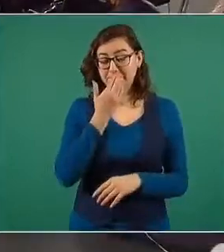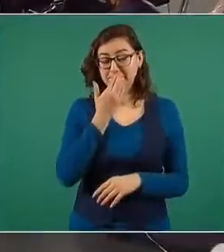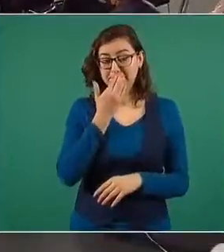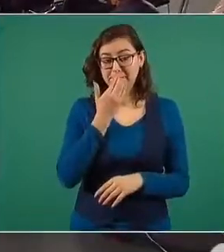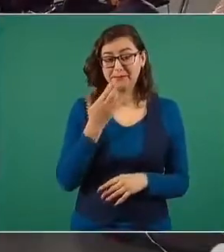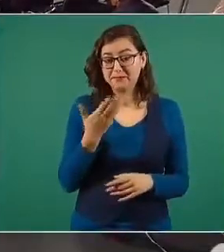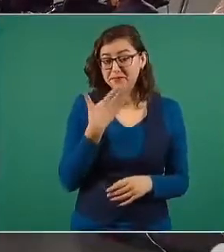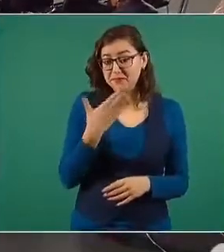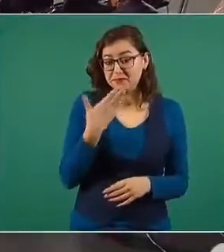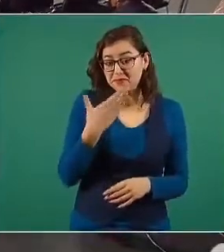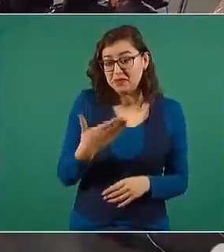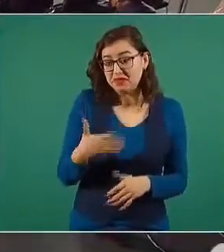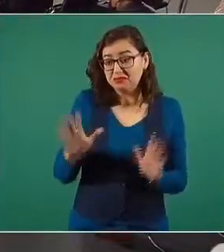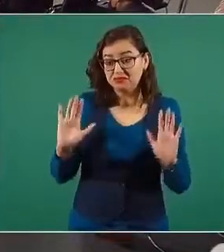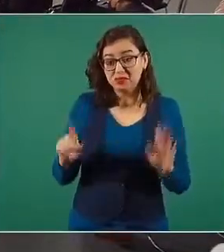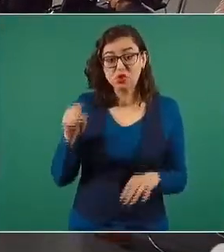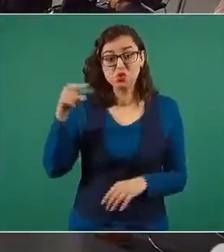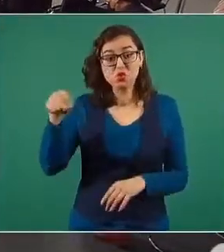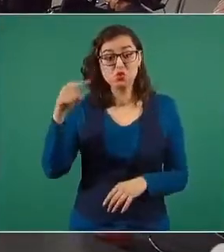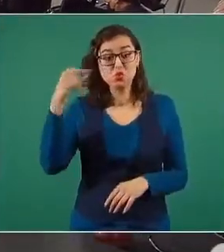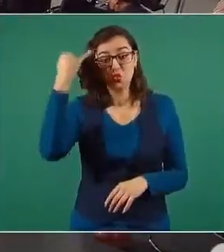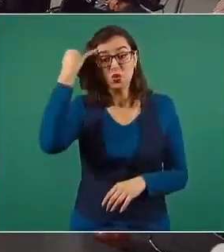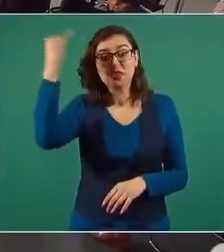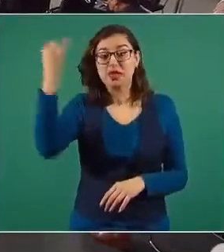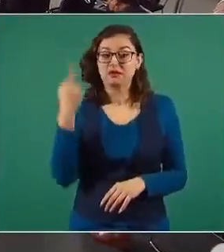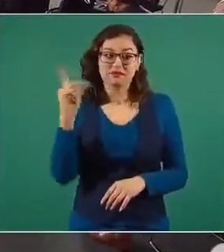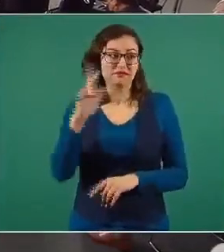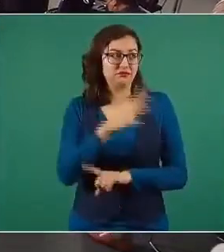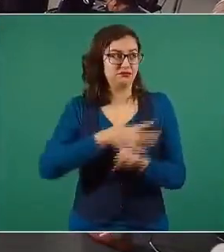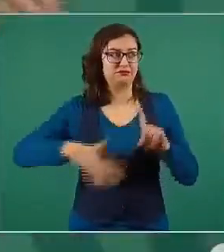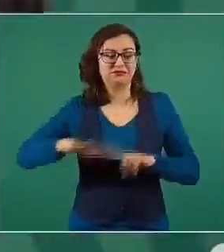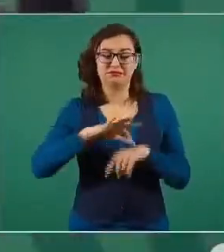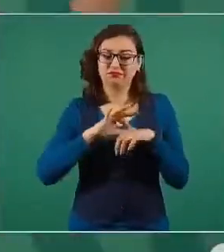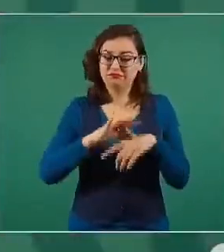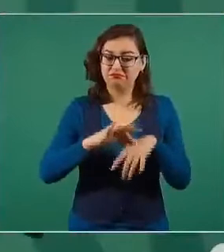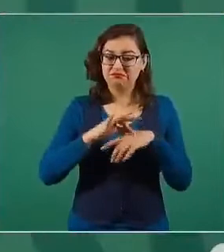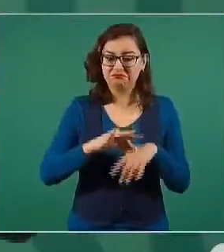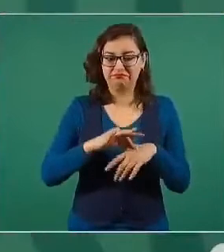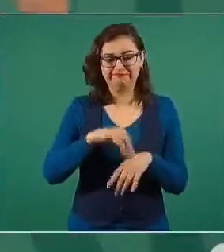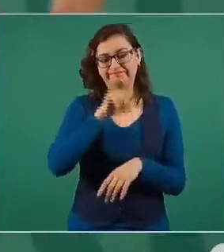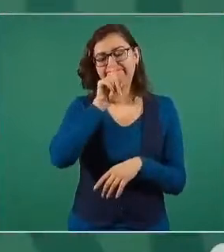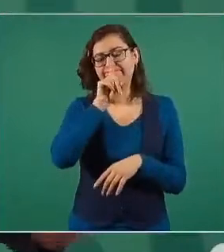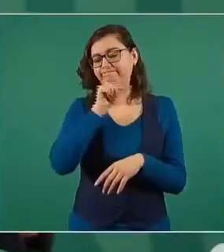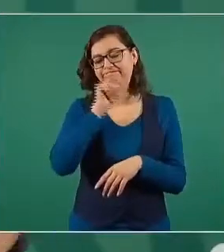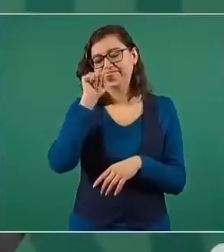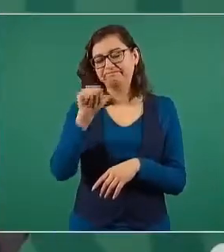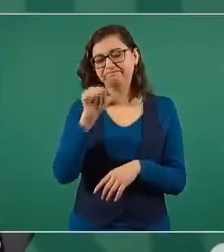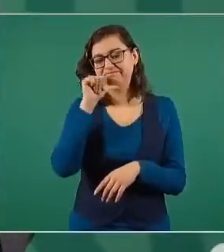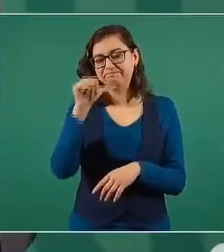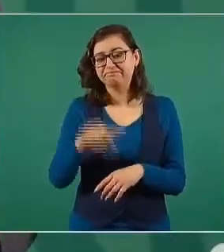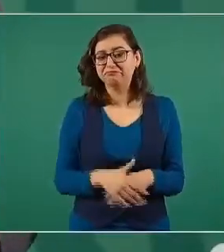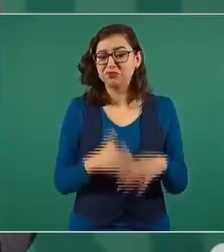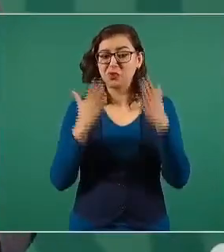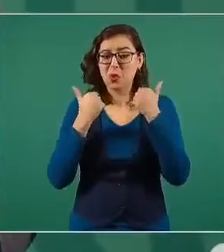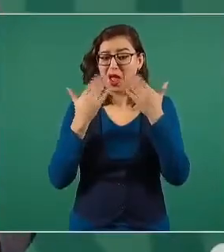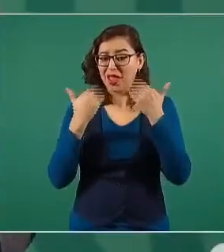es legítimo, pero no tiene que ver con la realidad, no es algo que a mí me preocupe como presidente.